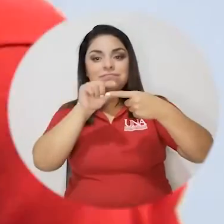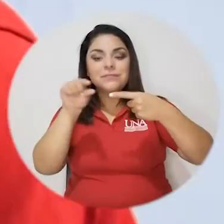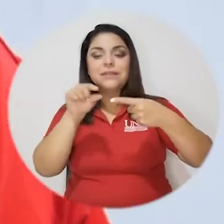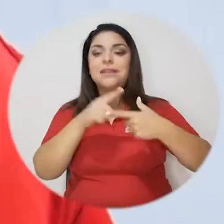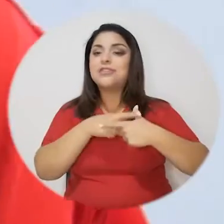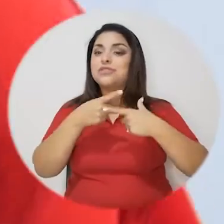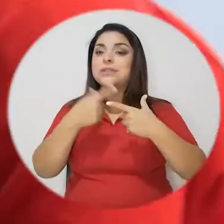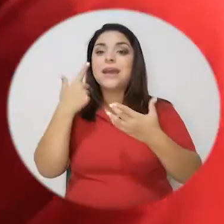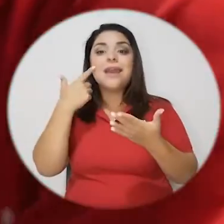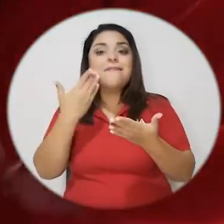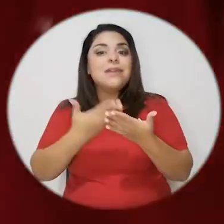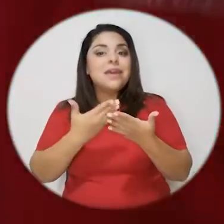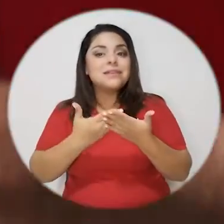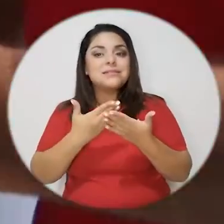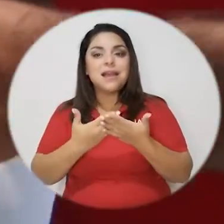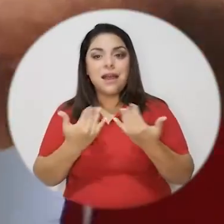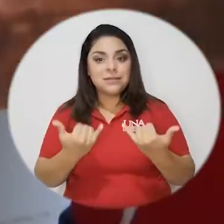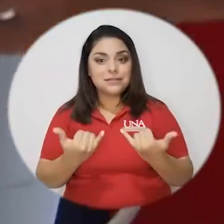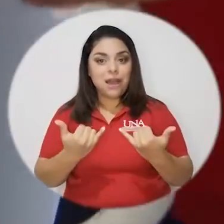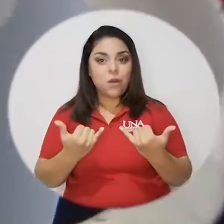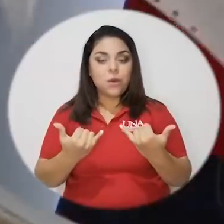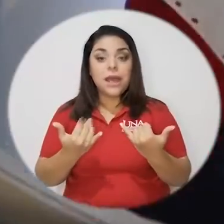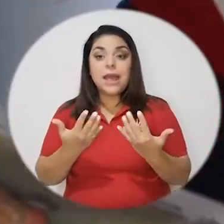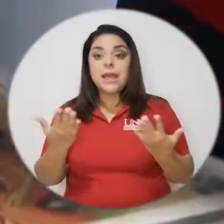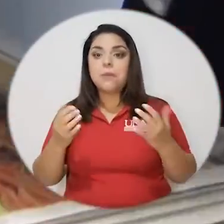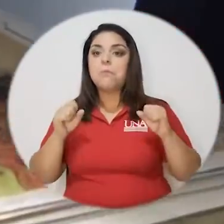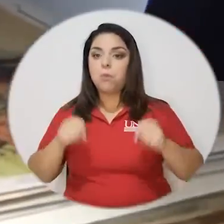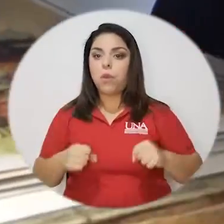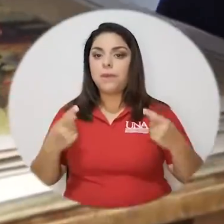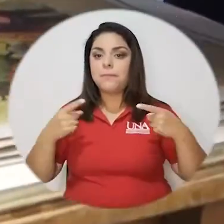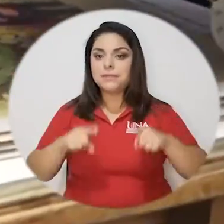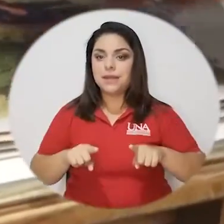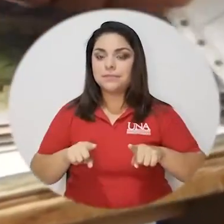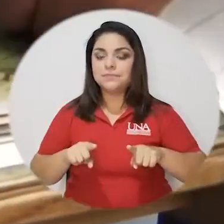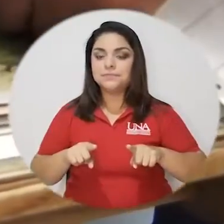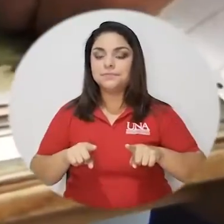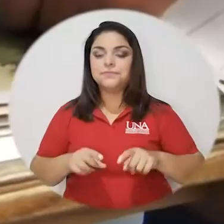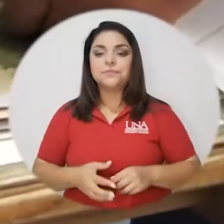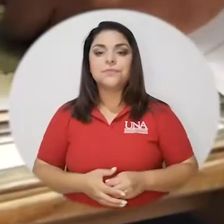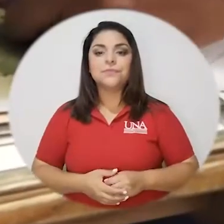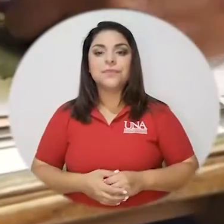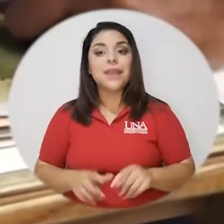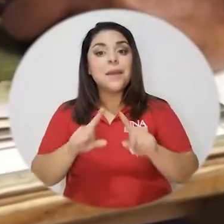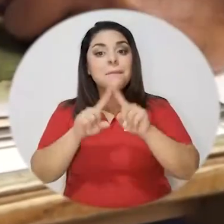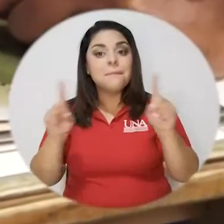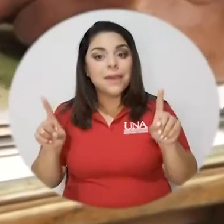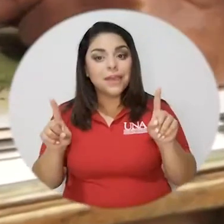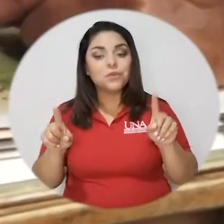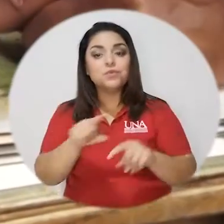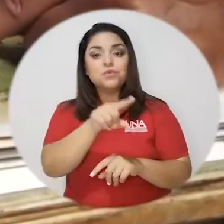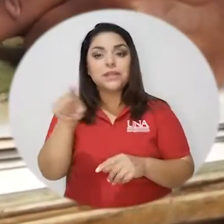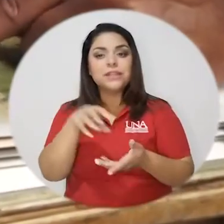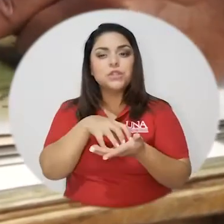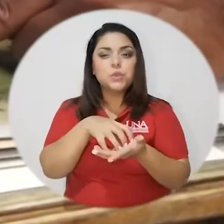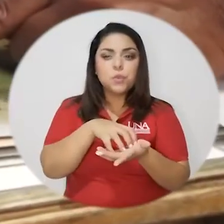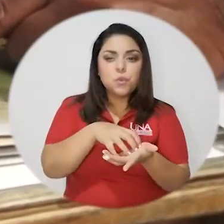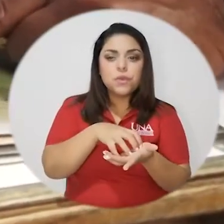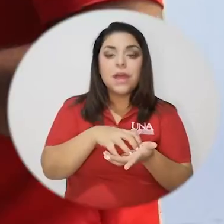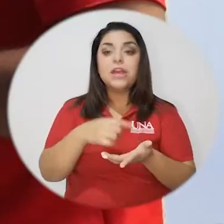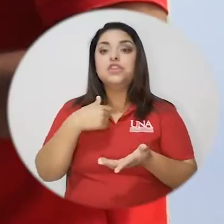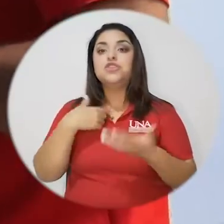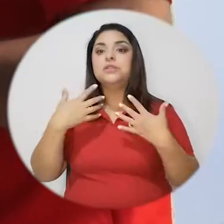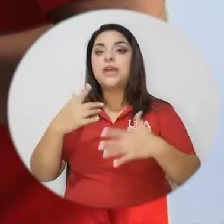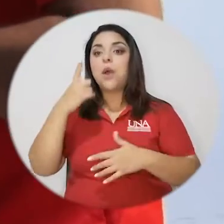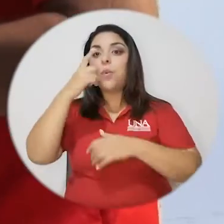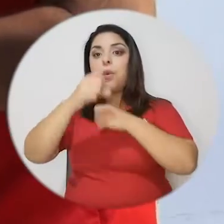de diciembre principalmente. Entonces la evidencia que vamos teniendo hasta ahorita es que eso podría ocurrir. Ante la duda, y